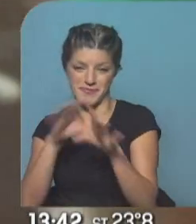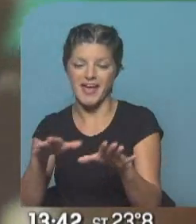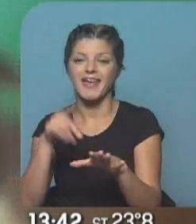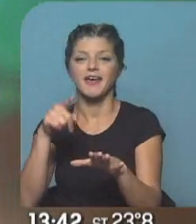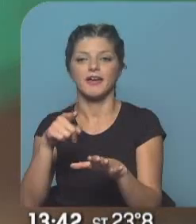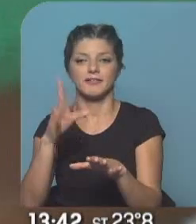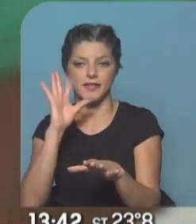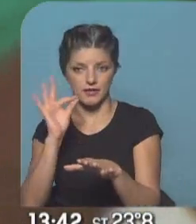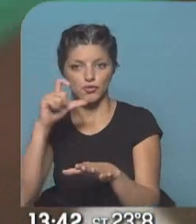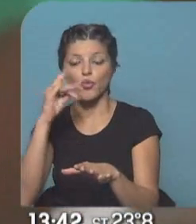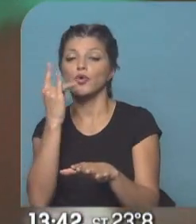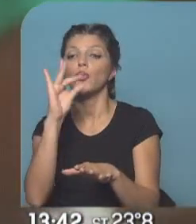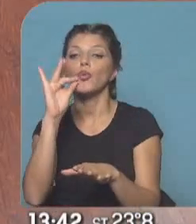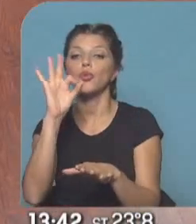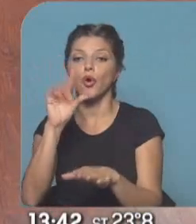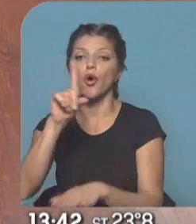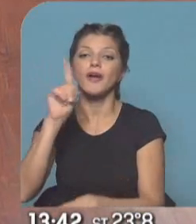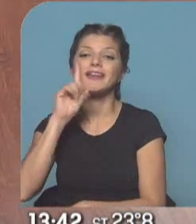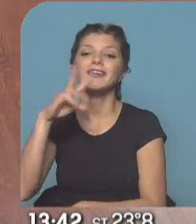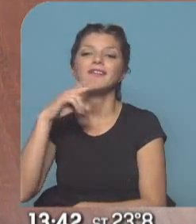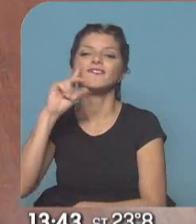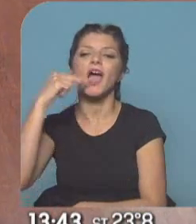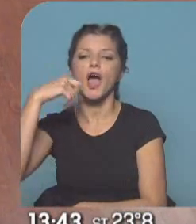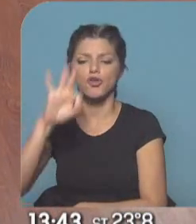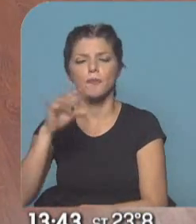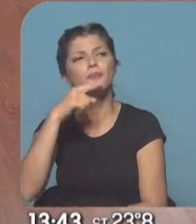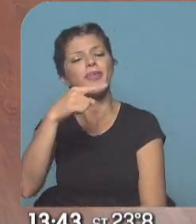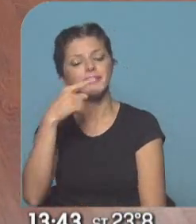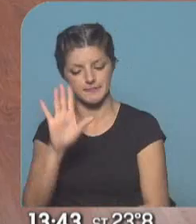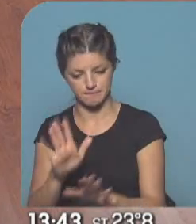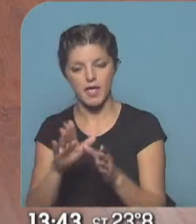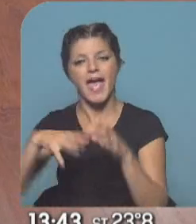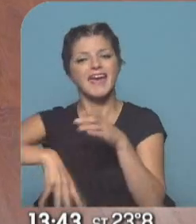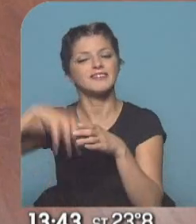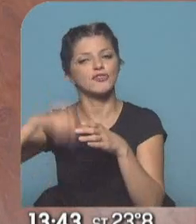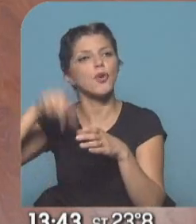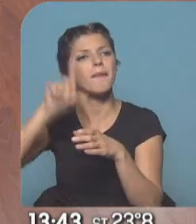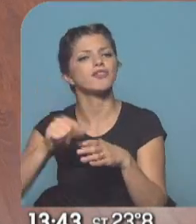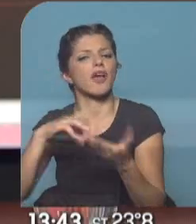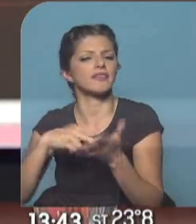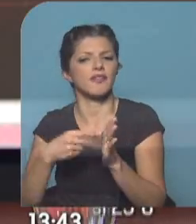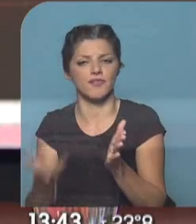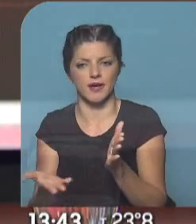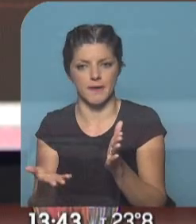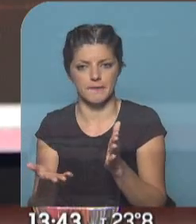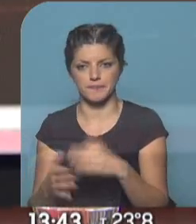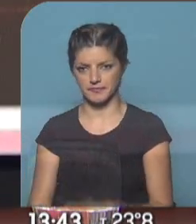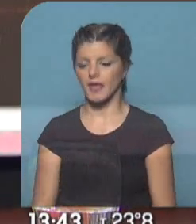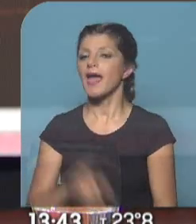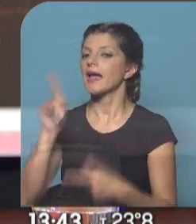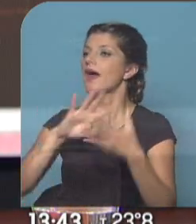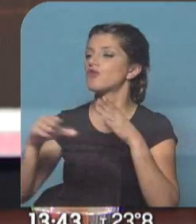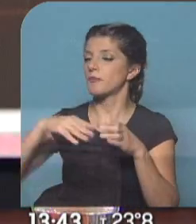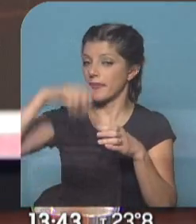crudo liviano el que tienen ellos. Cuando vos decís que no es caro la cuestión de la extracción... Eso tiene que ver con las condiciones de los yacimientos. Ah,